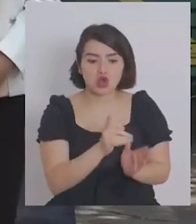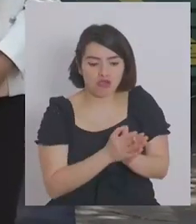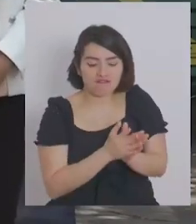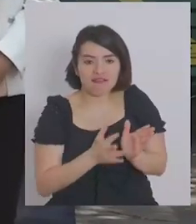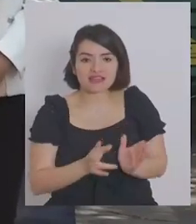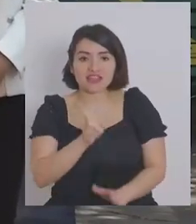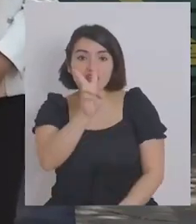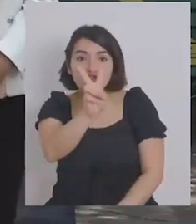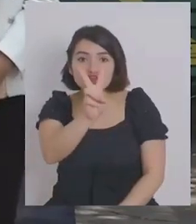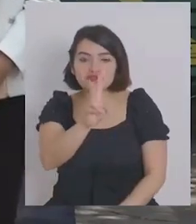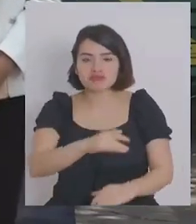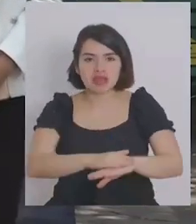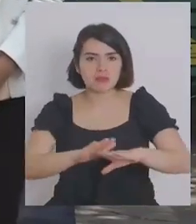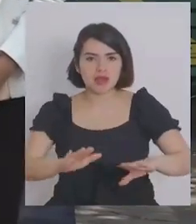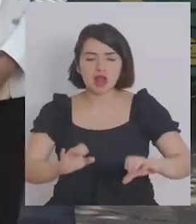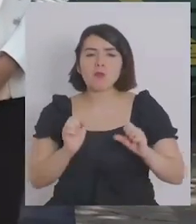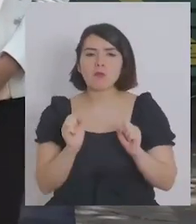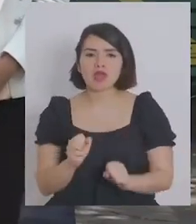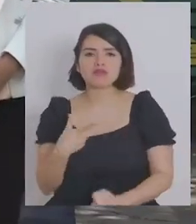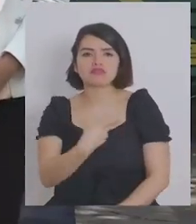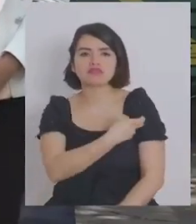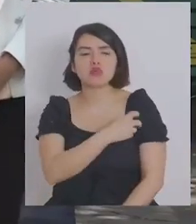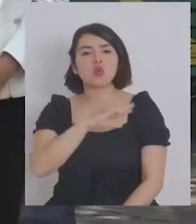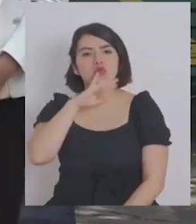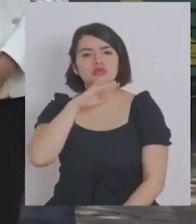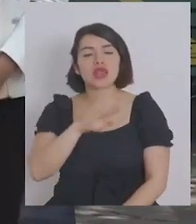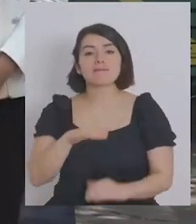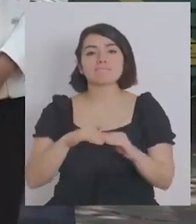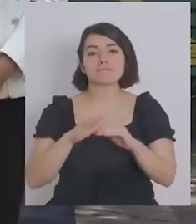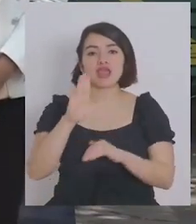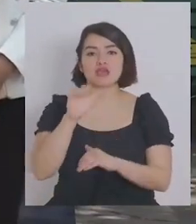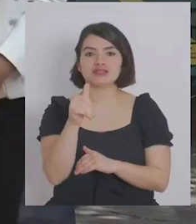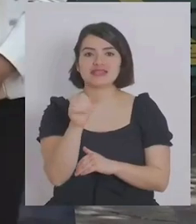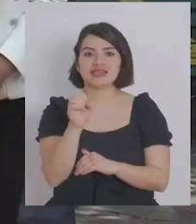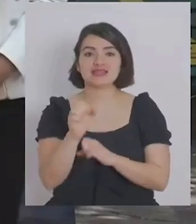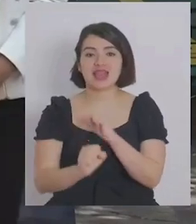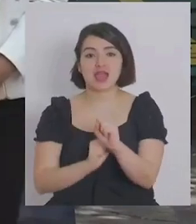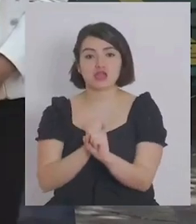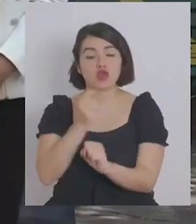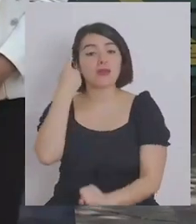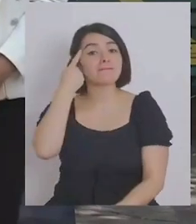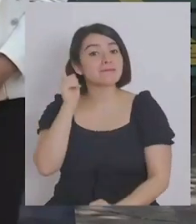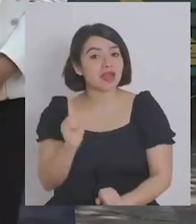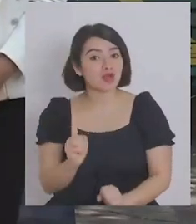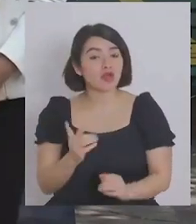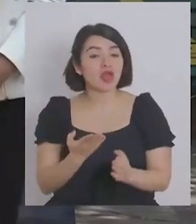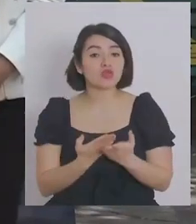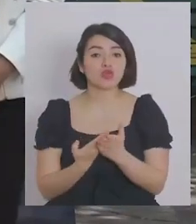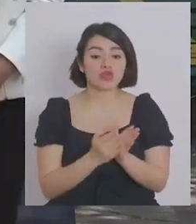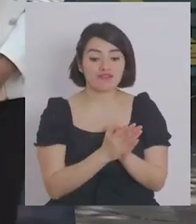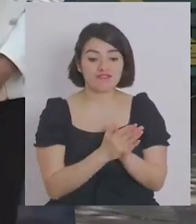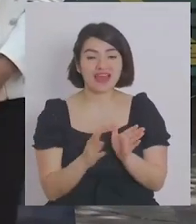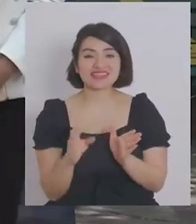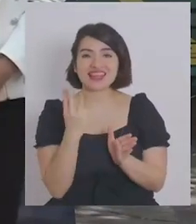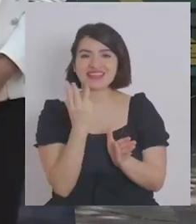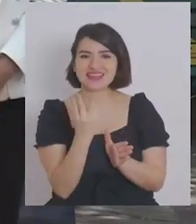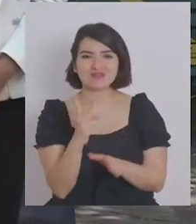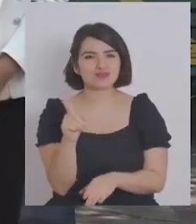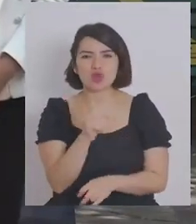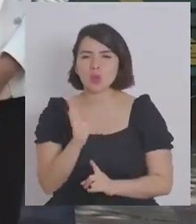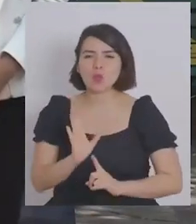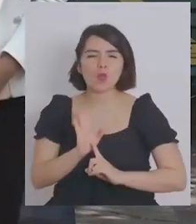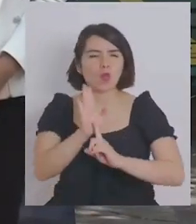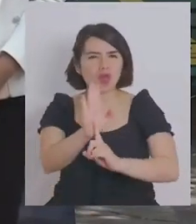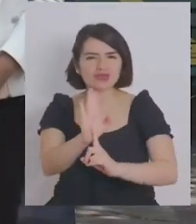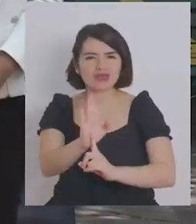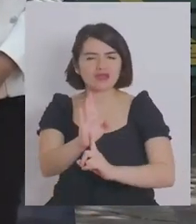dice que la vacuna si se puede aplicar en adultos mayores mayores 60 años sin embargo los estudios fase 3 todavía no han demostrado con toda su destreza